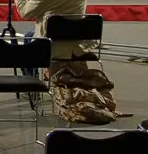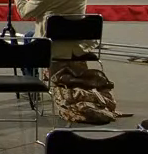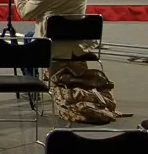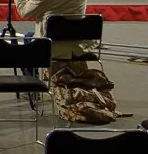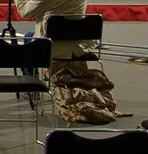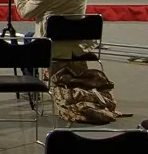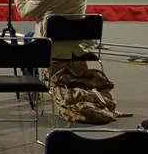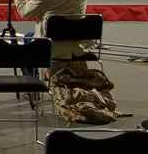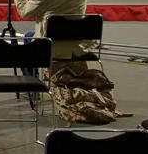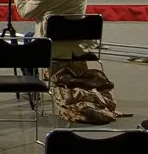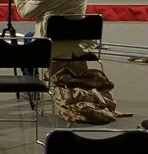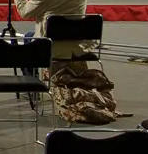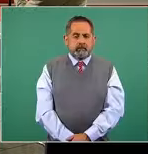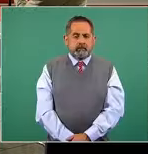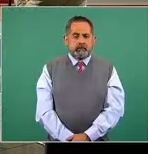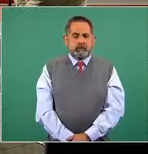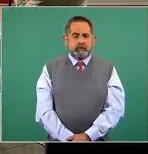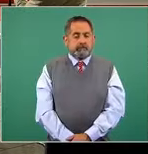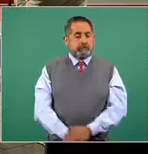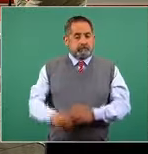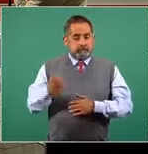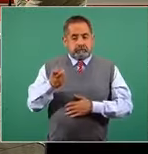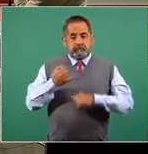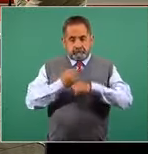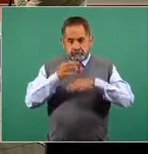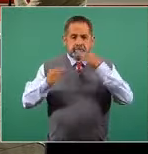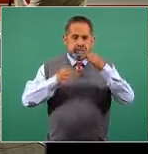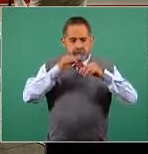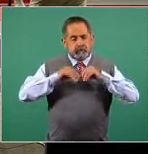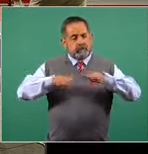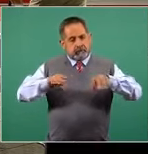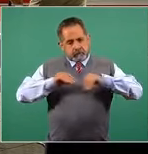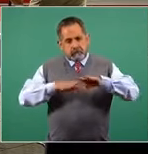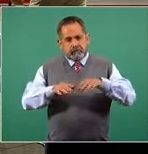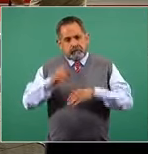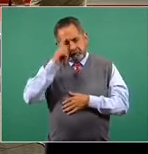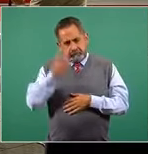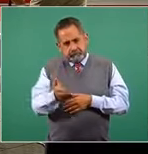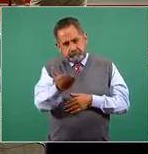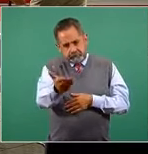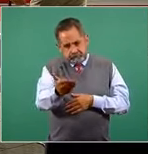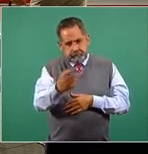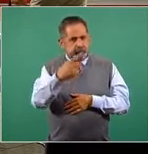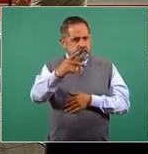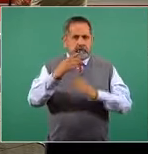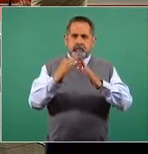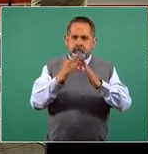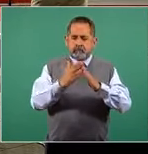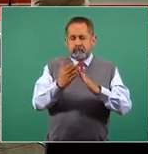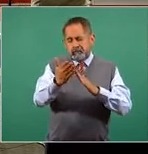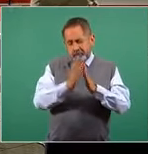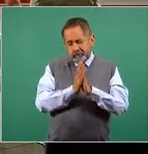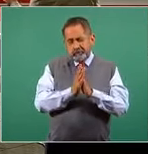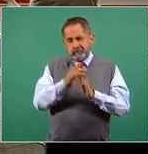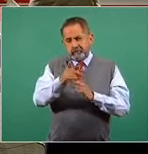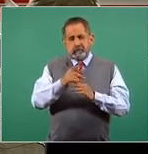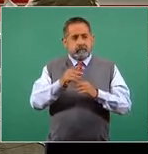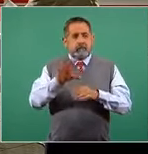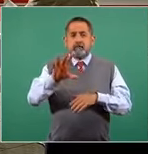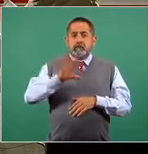Entonces vamos a estar intercalando esta información, pero les pedimos a usted que está en su casa, corra